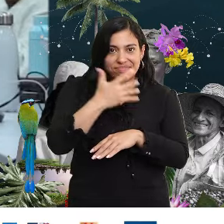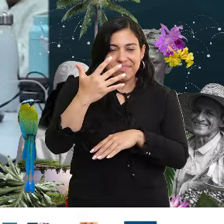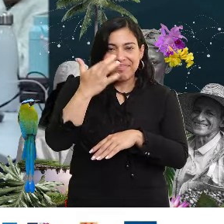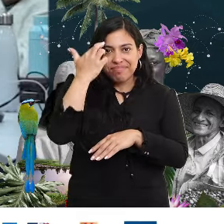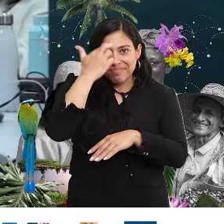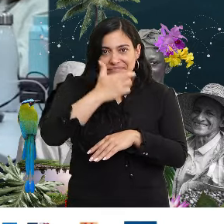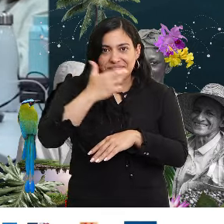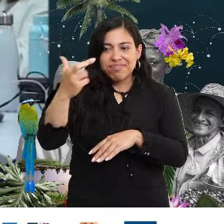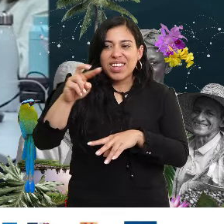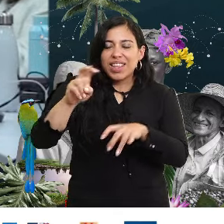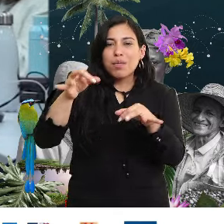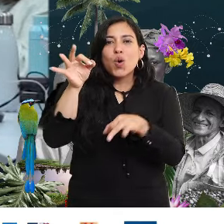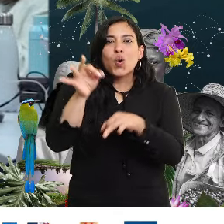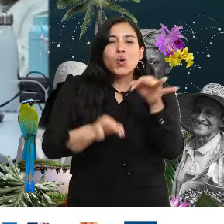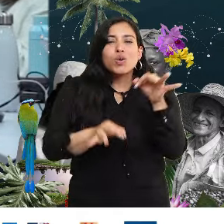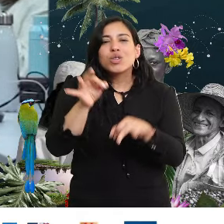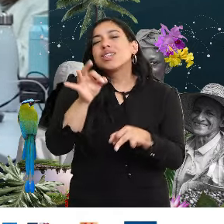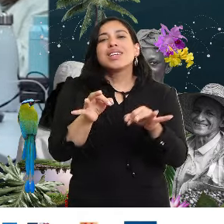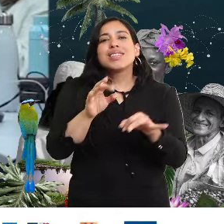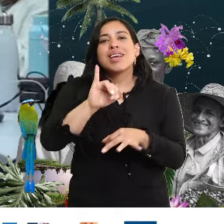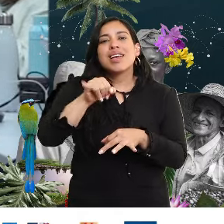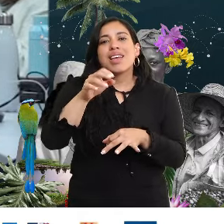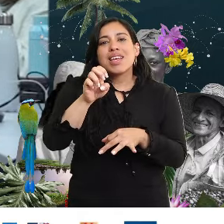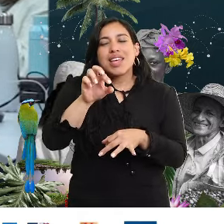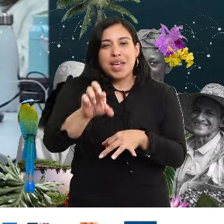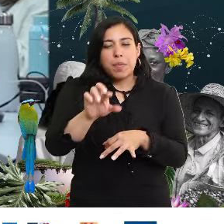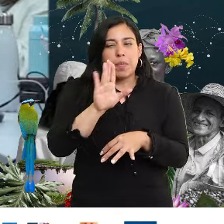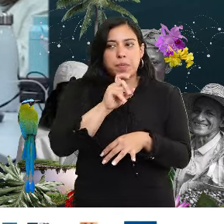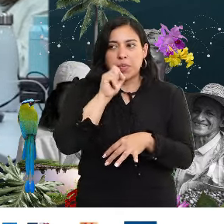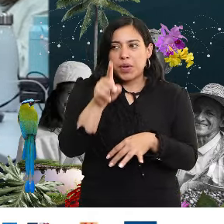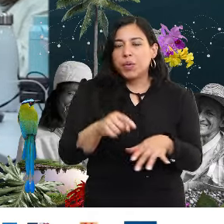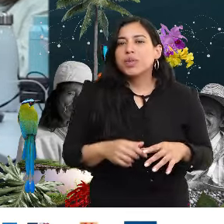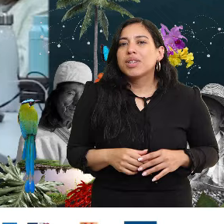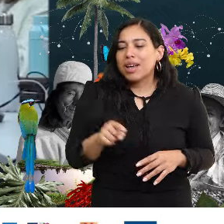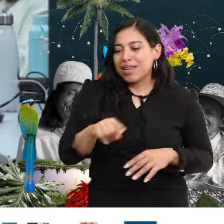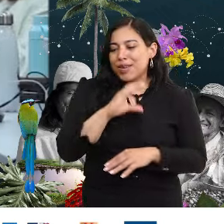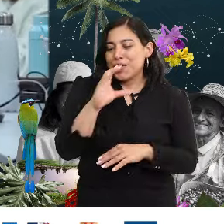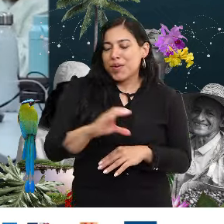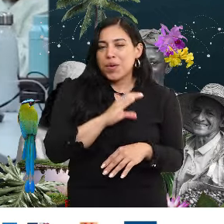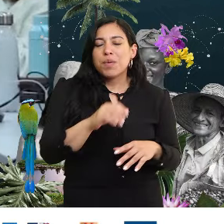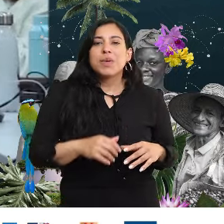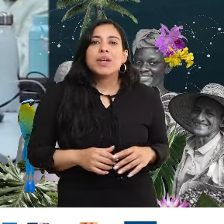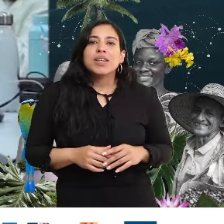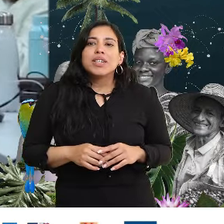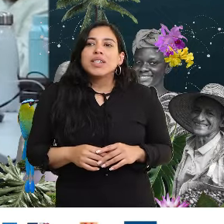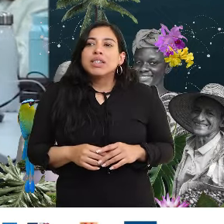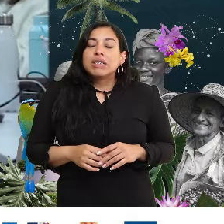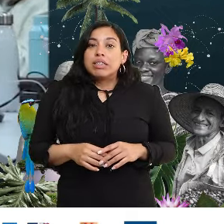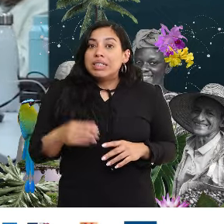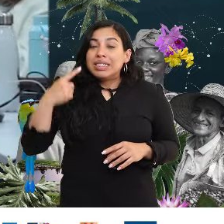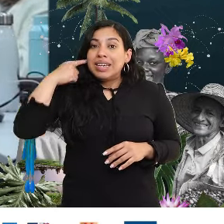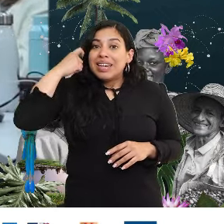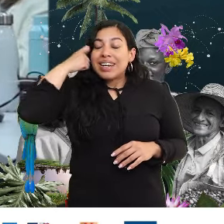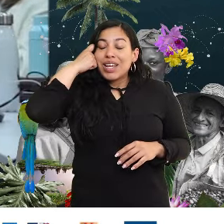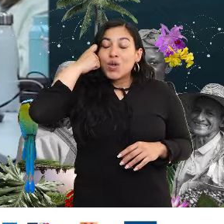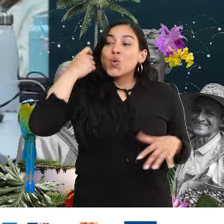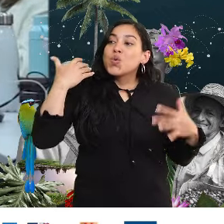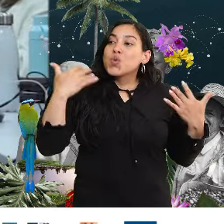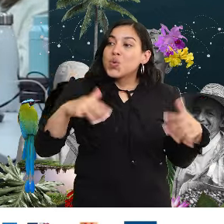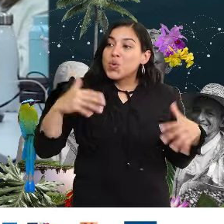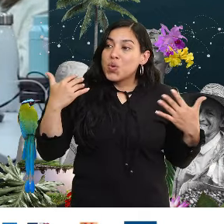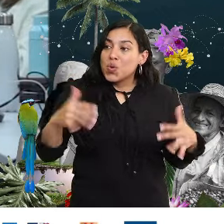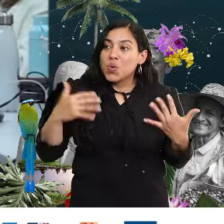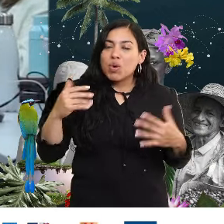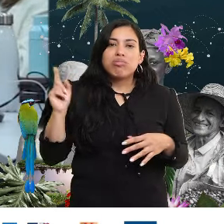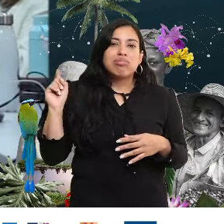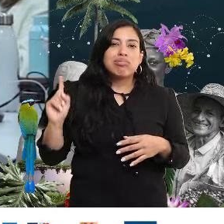de la Justicia Especial para la Paz en Colombia, un reto desde hace